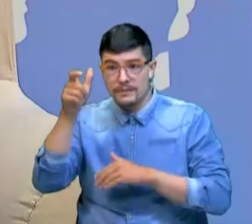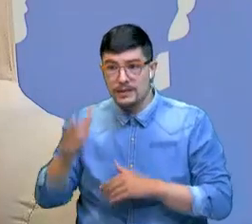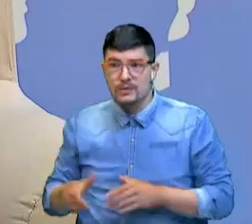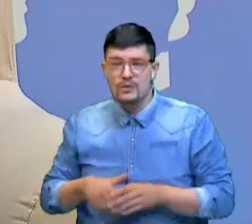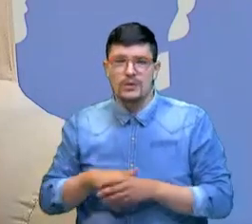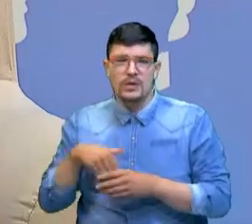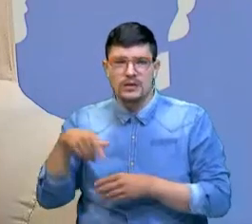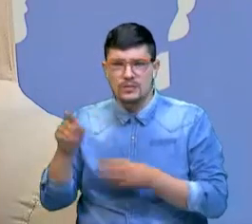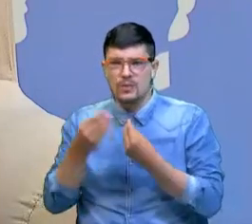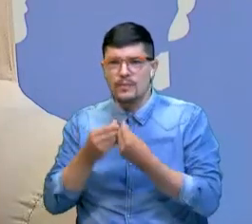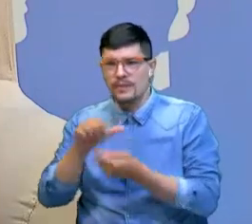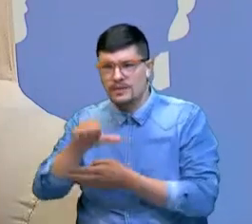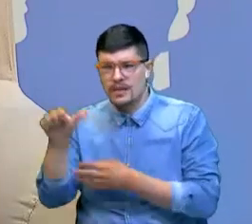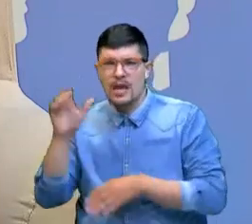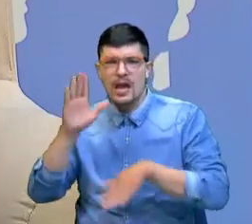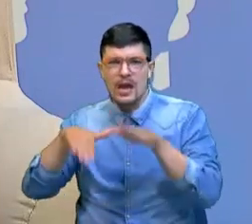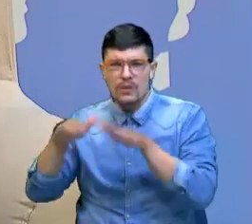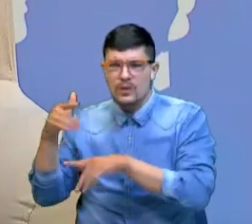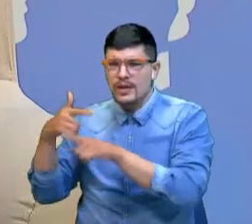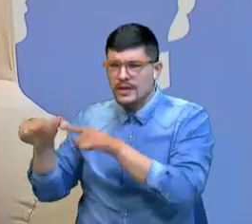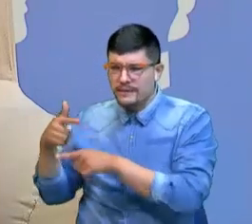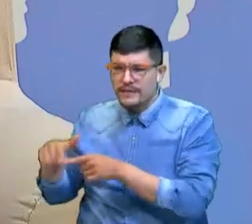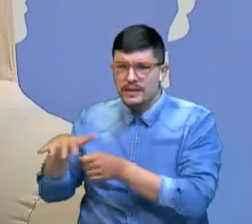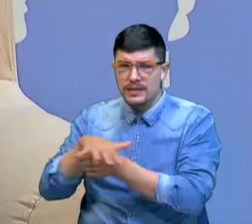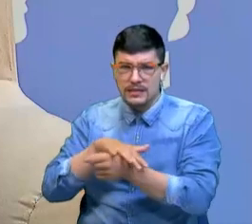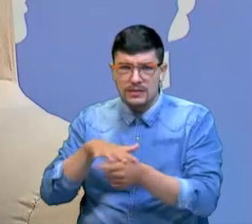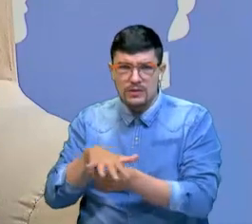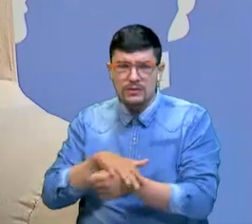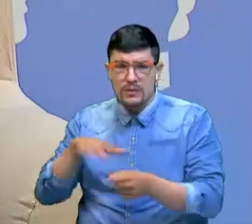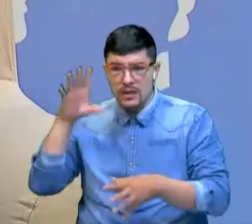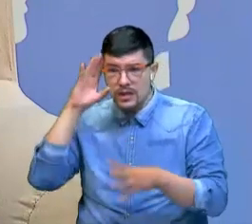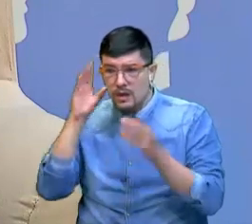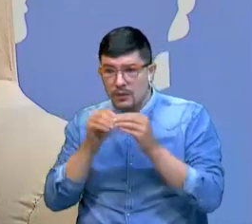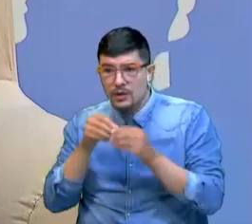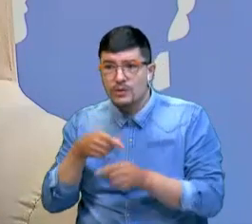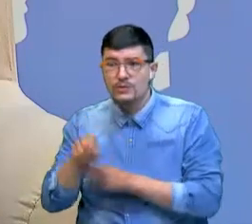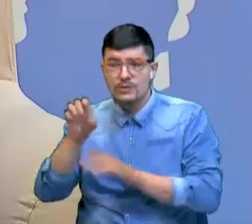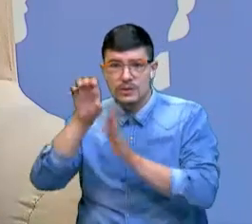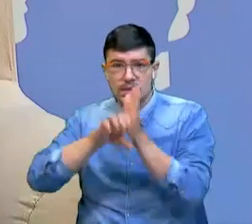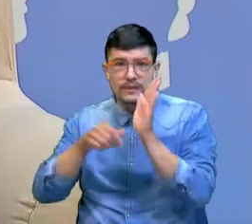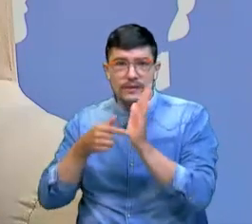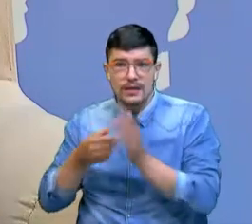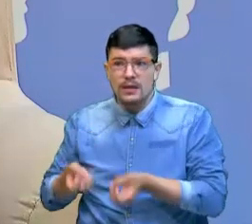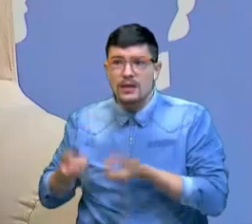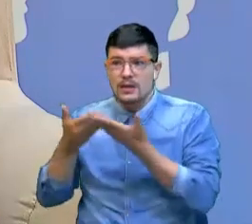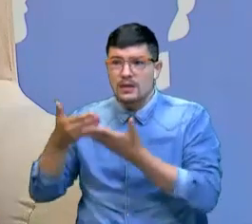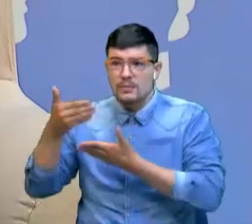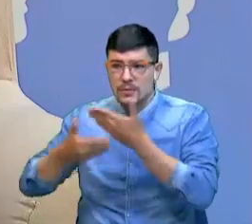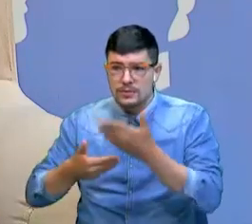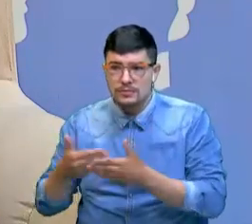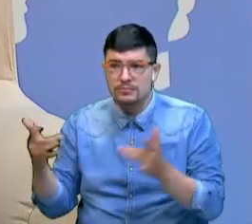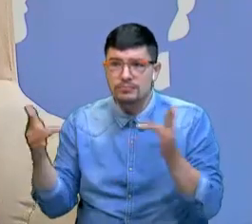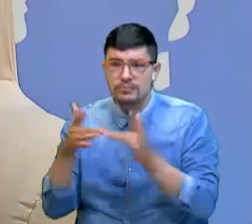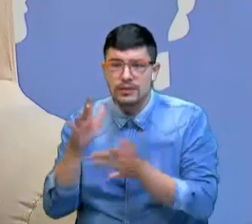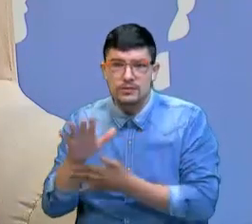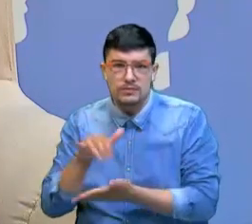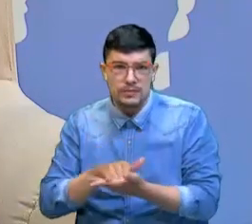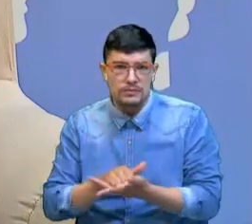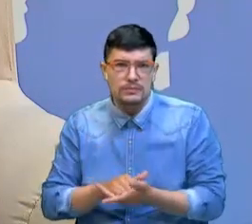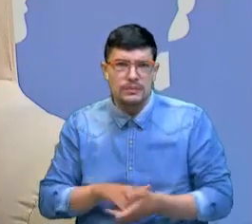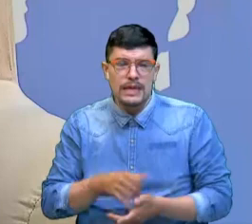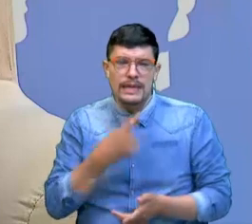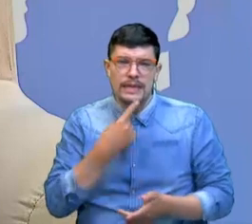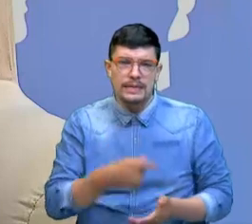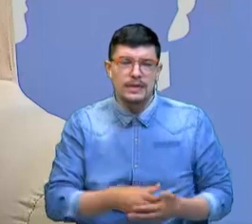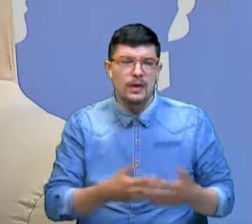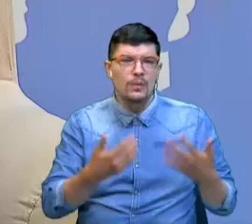cónyuge y compañera, algunas situaciones, de acuerdo a lo que encuentra acreditado, distribuye proporcionalmente o porcentualmente y dice,